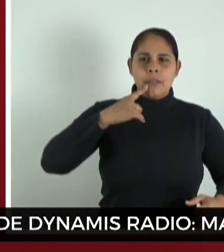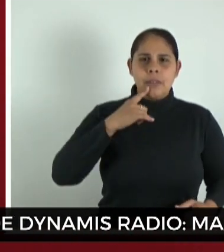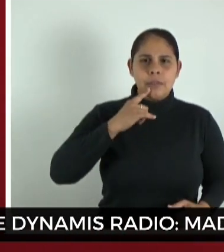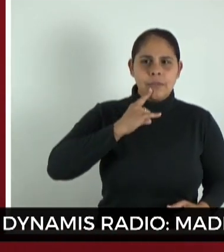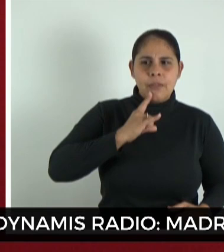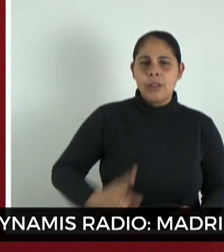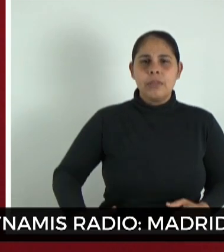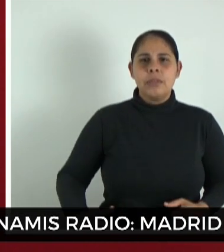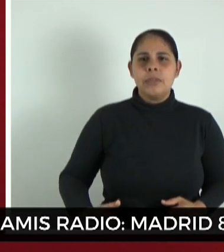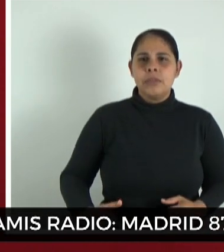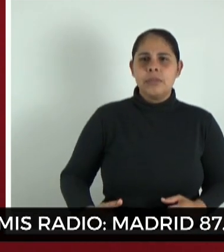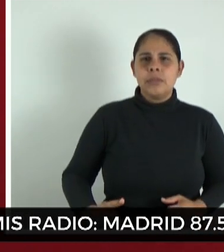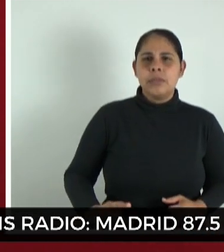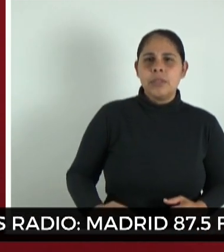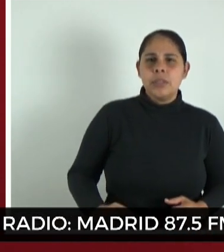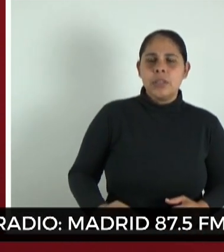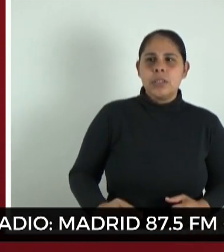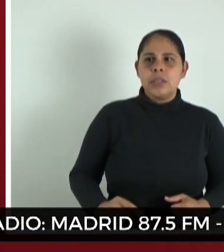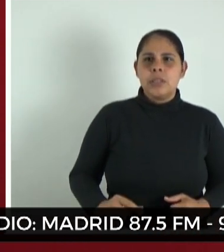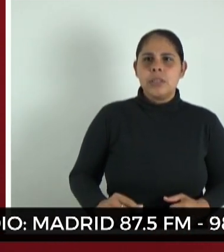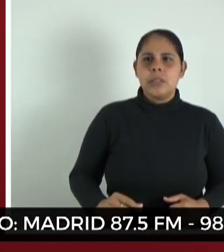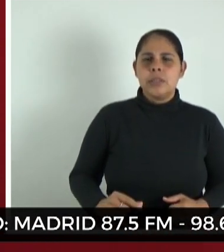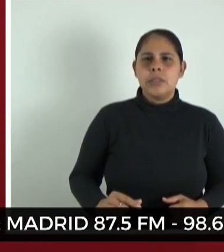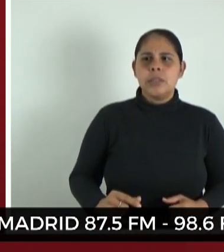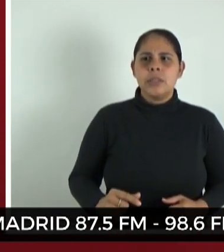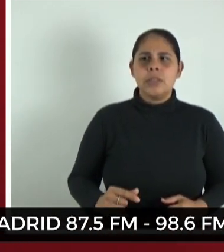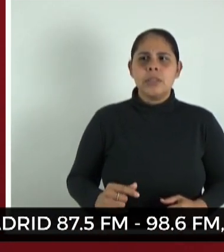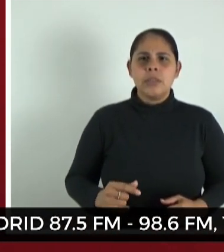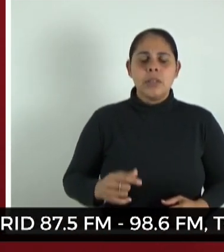te da la energía para funcionar.